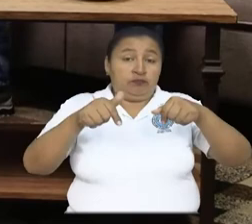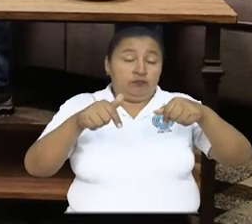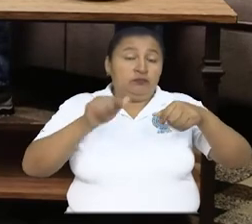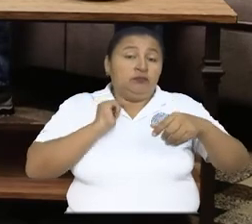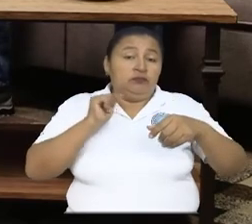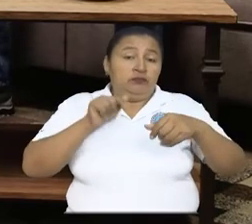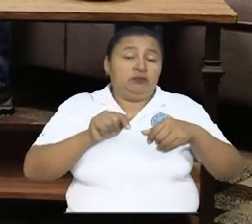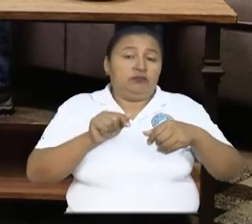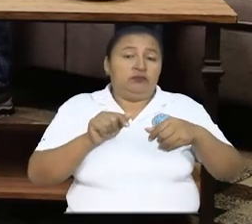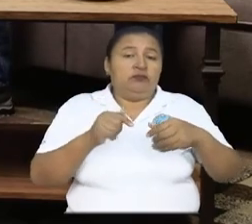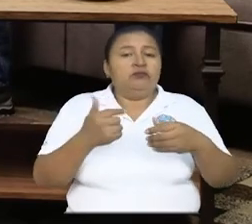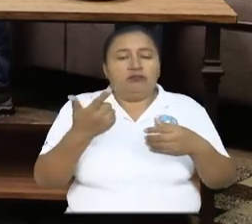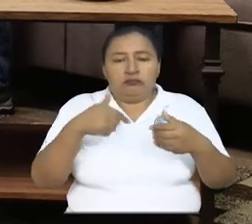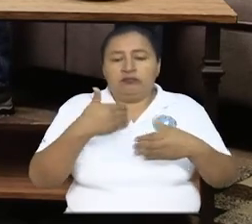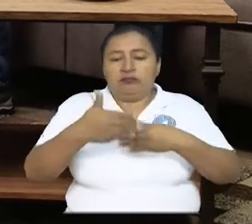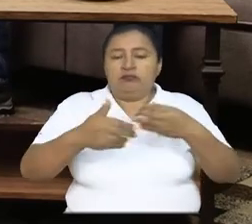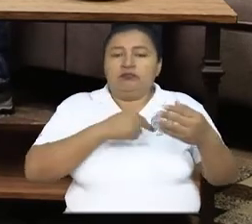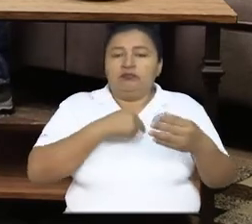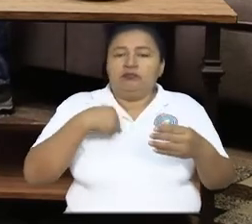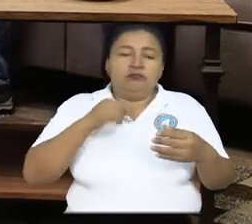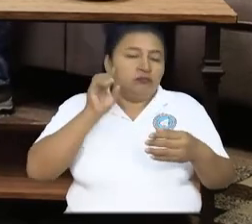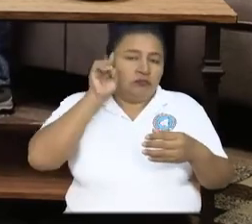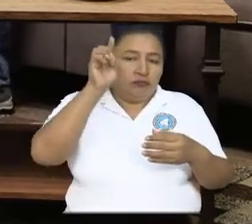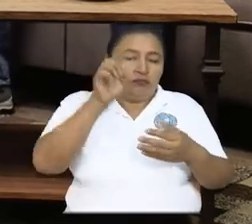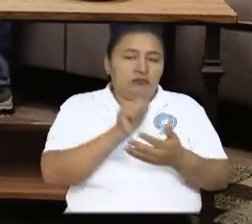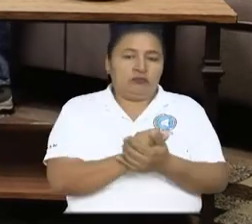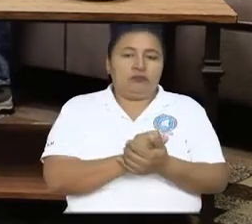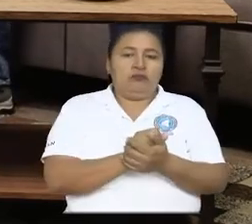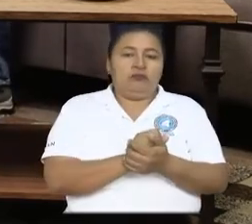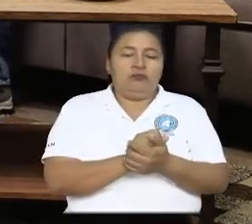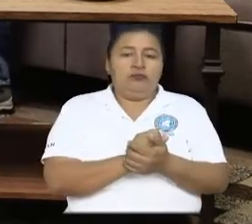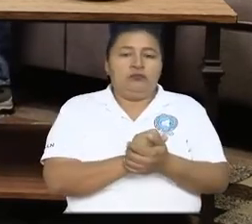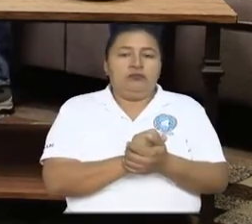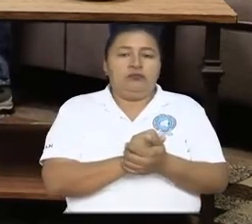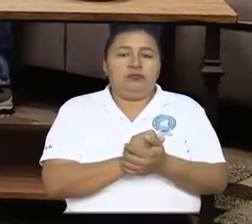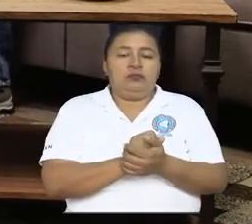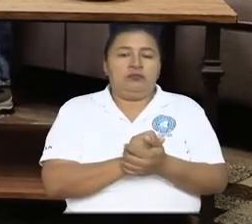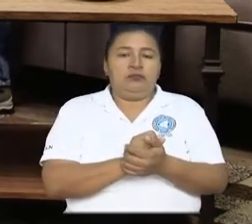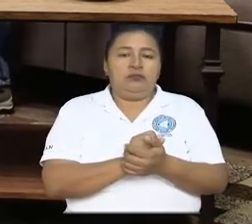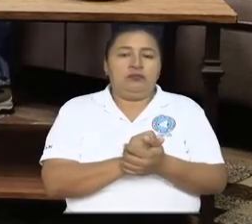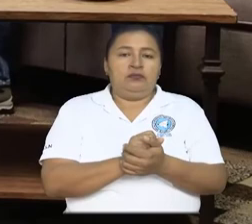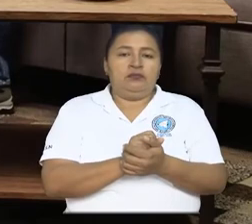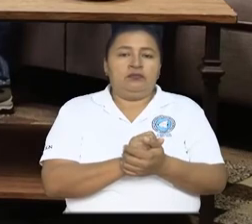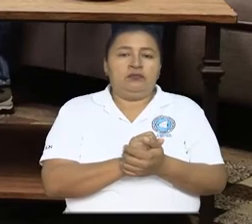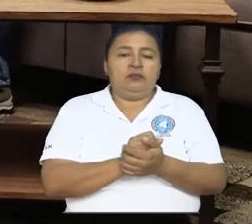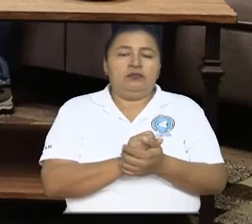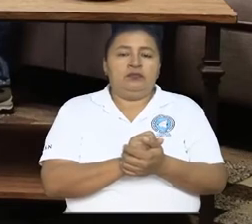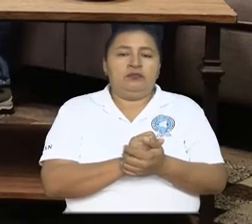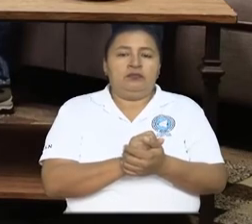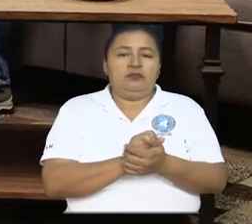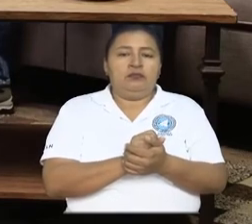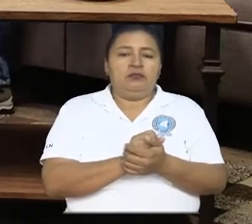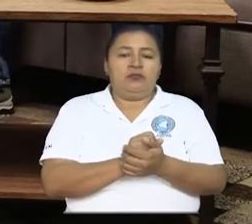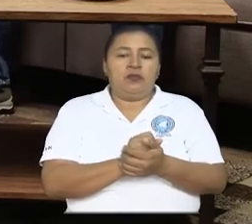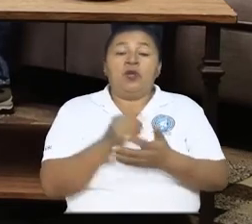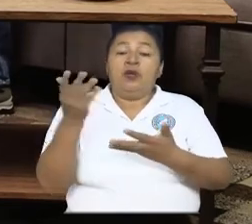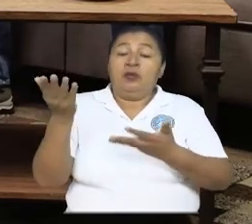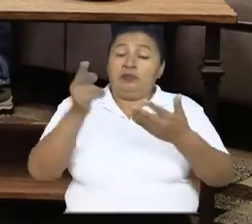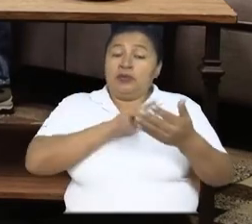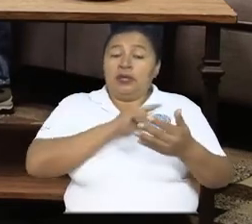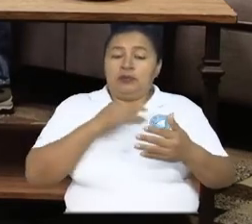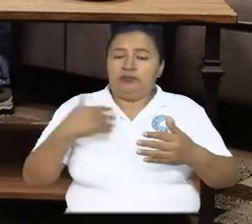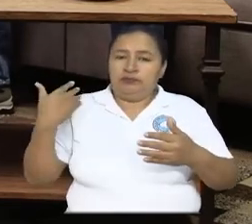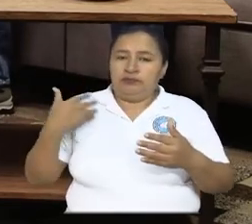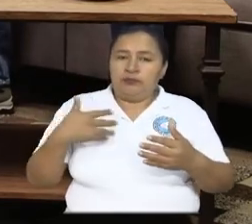digamos que se van a desarrollar extraemos una cantidad de obras de